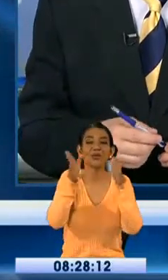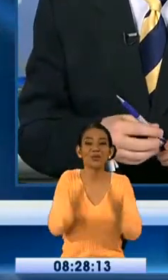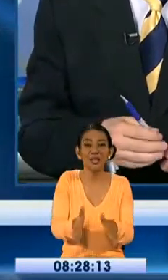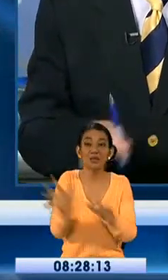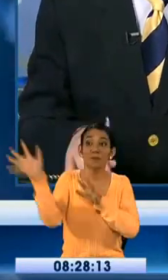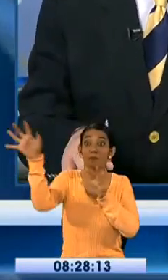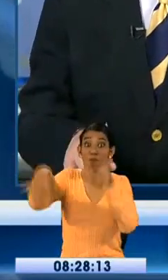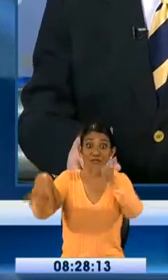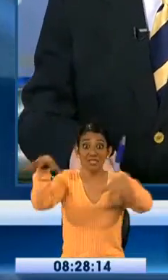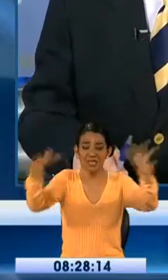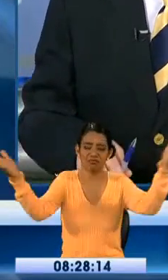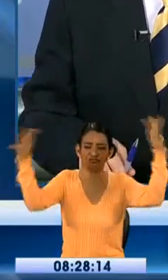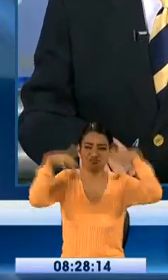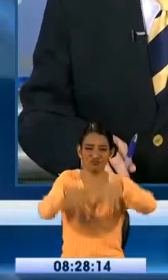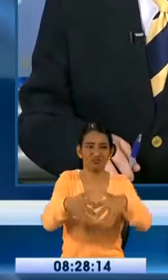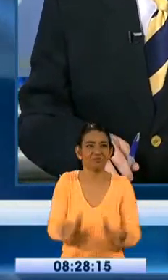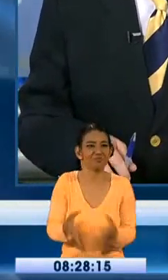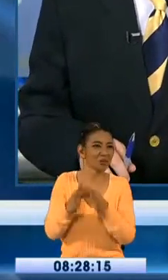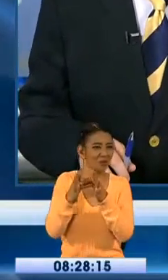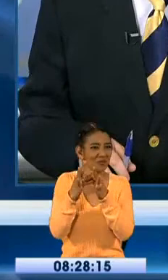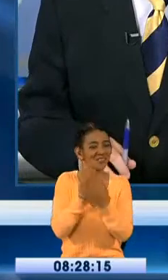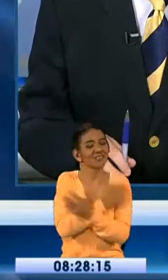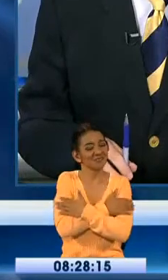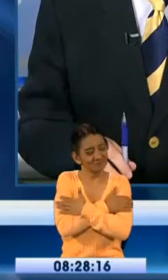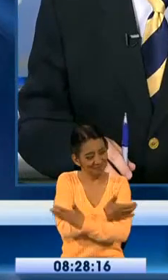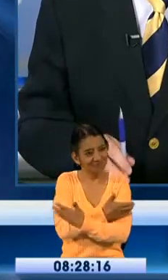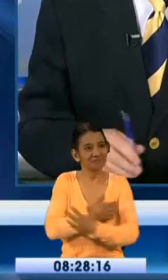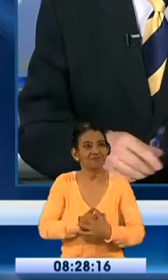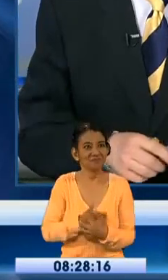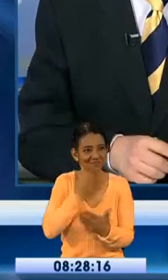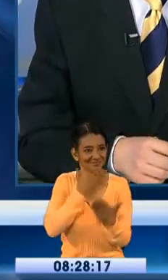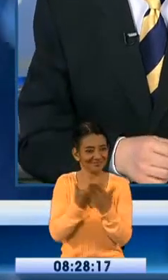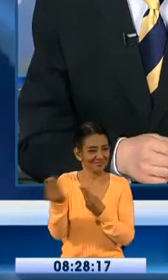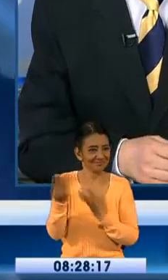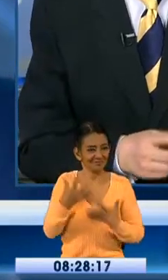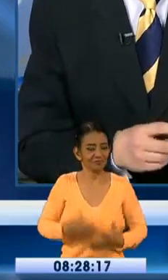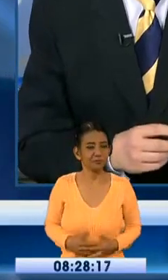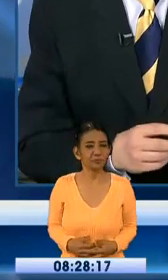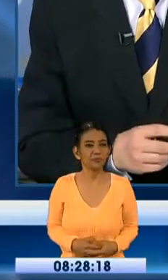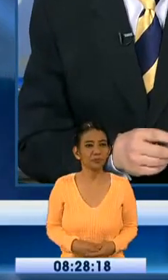están llegando. Sofi Bella, un abrazo grande para ti. Gracias por informarnos.